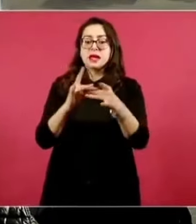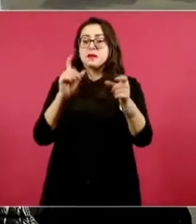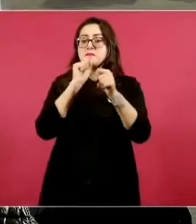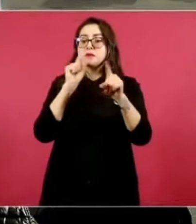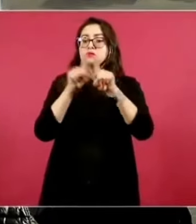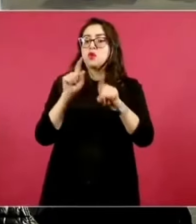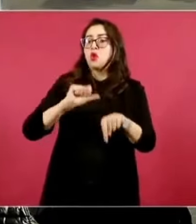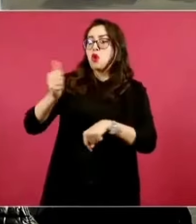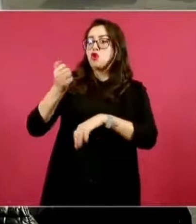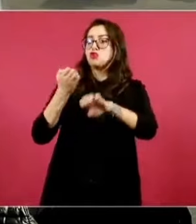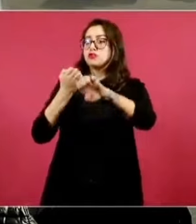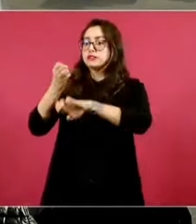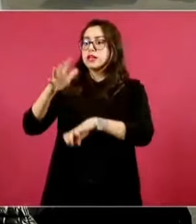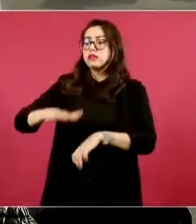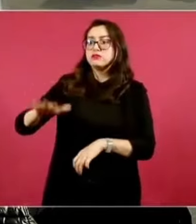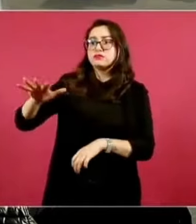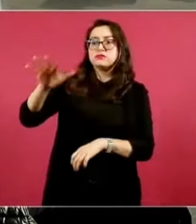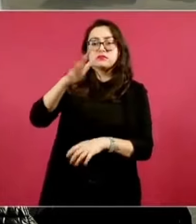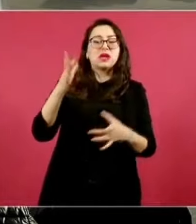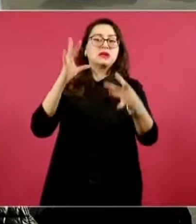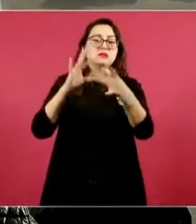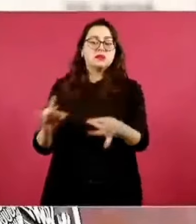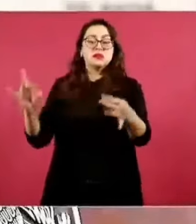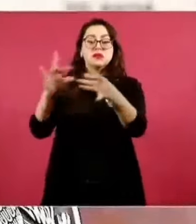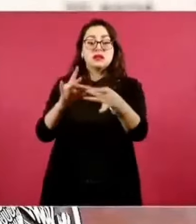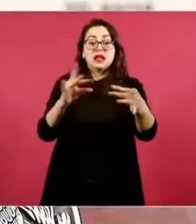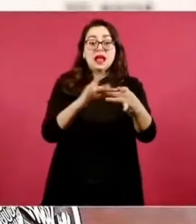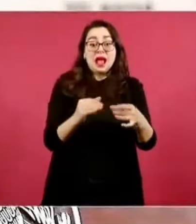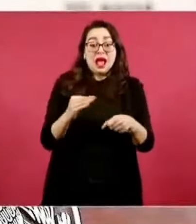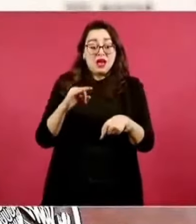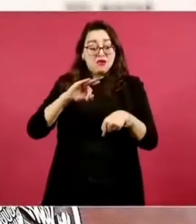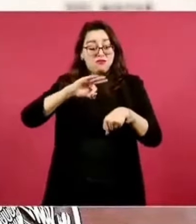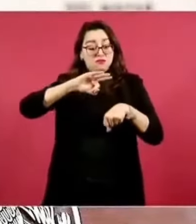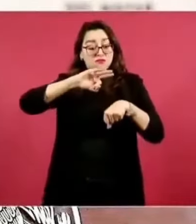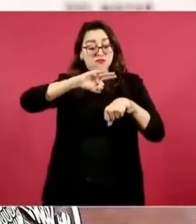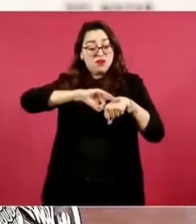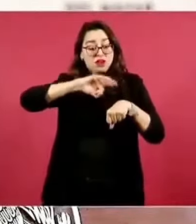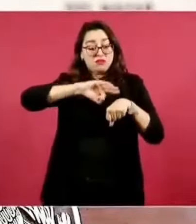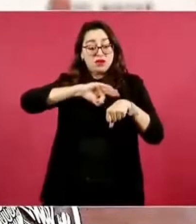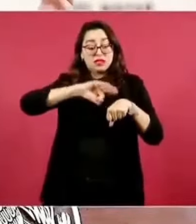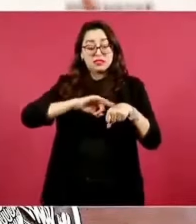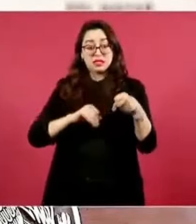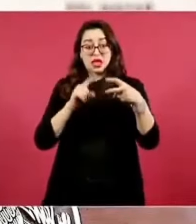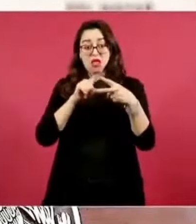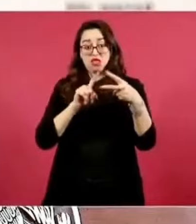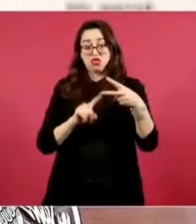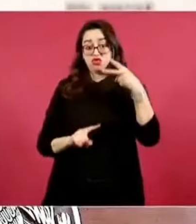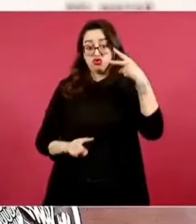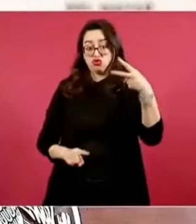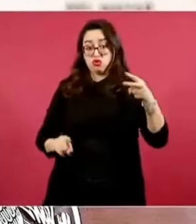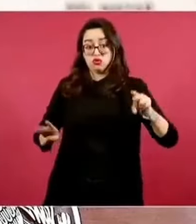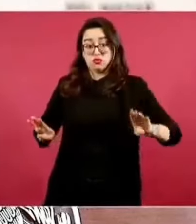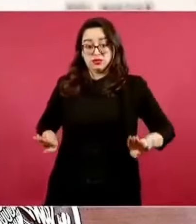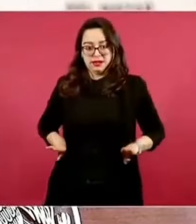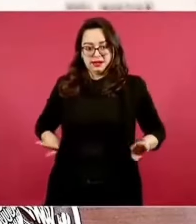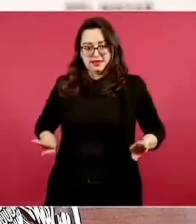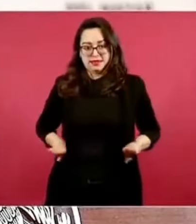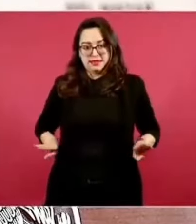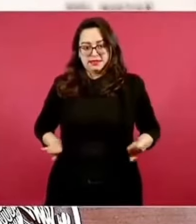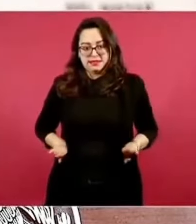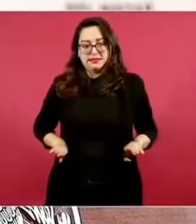pudieron conocer el el lugar eh la megafarma tiene dos grandes componentes uno que es el